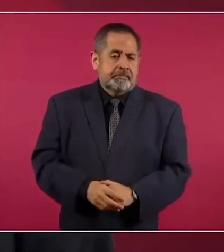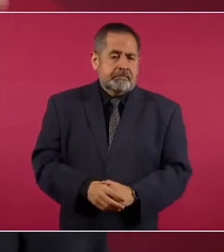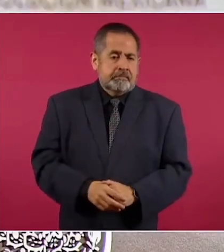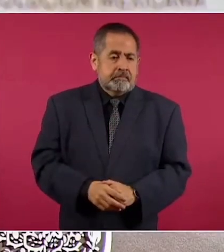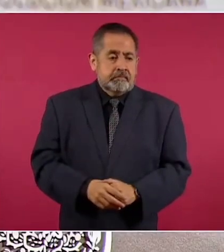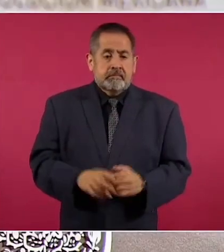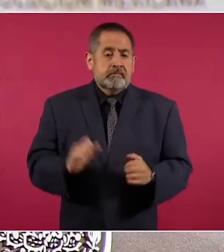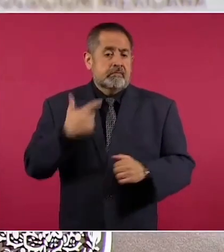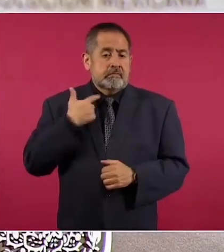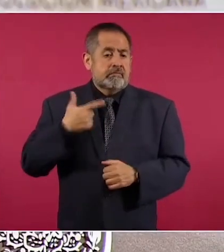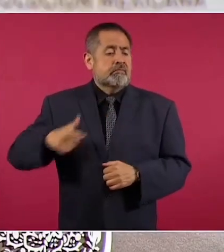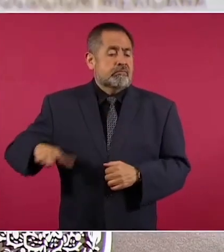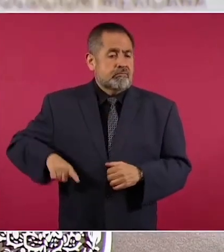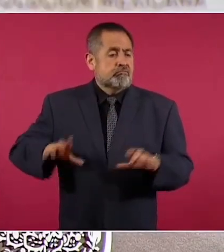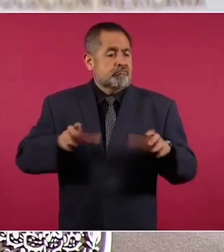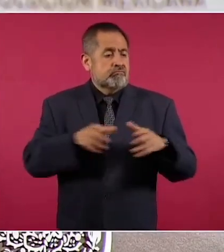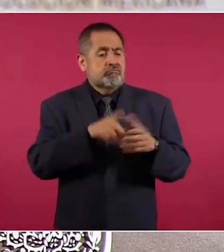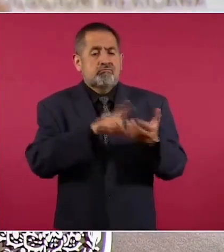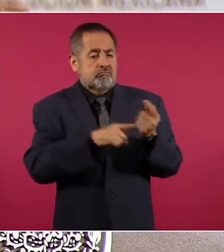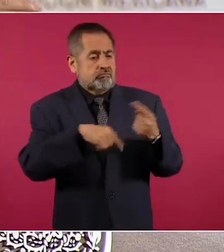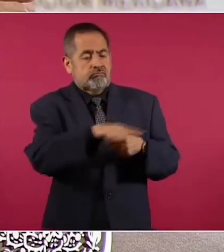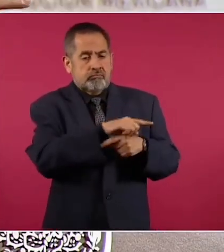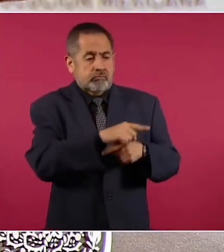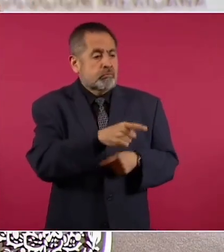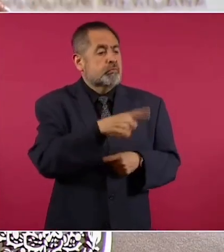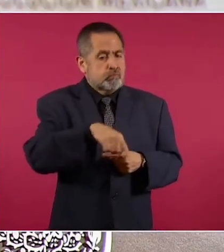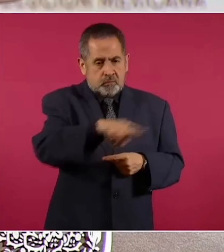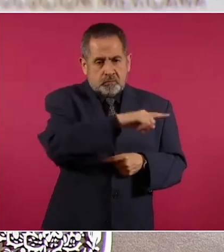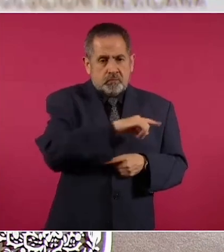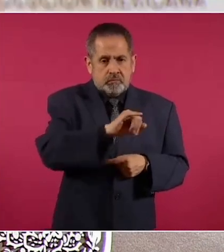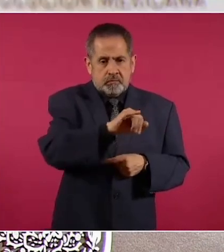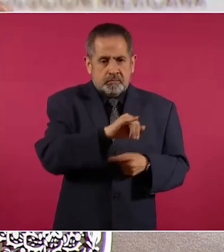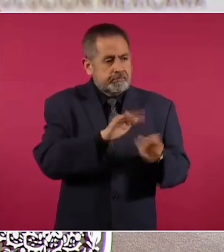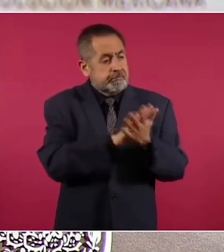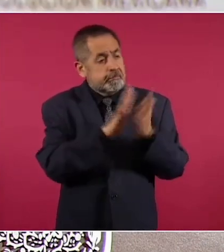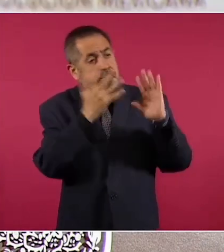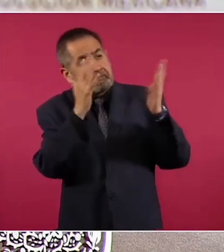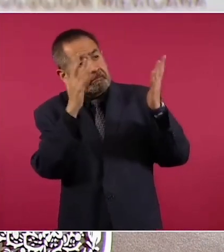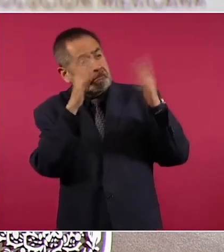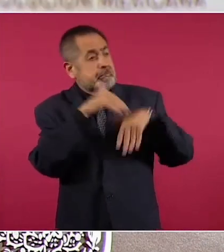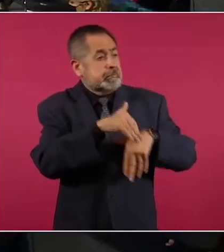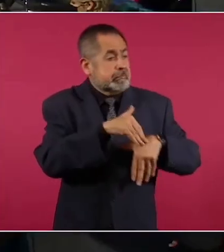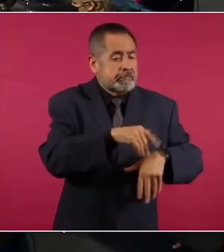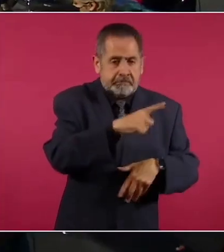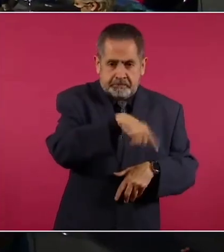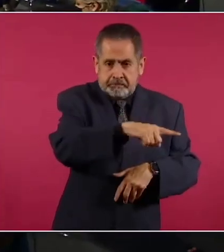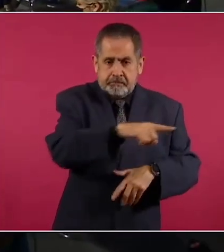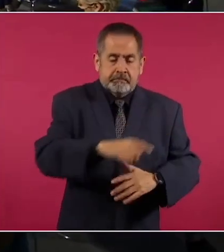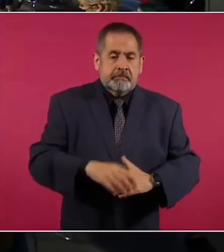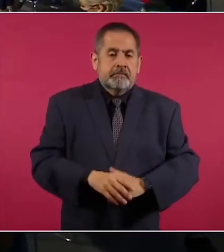como los anteriores gobiernos a los que ustedes aplaudían.